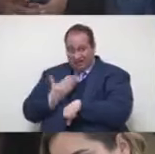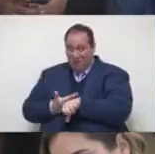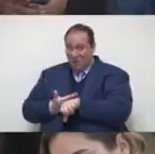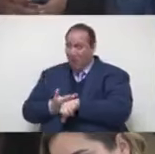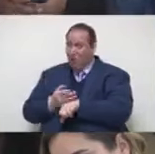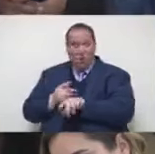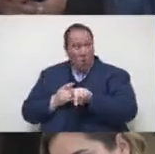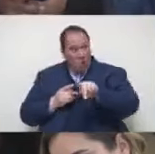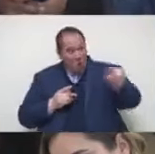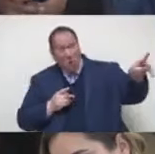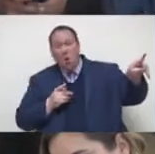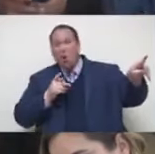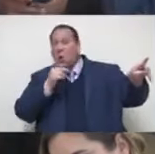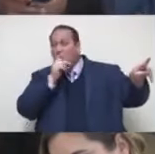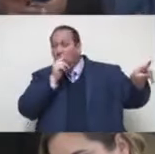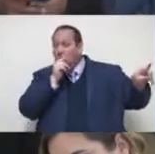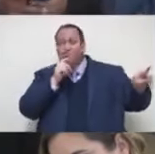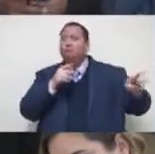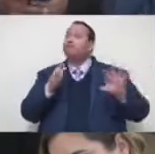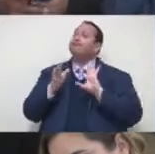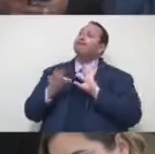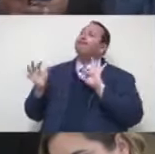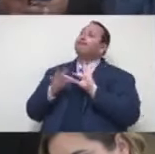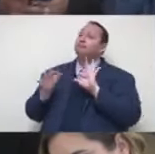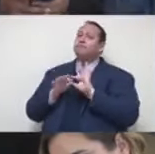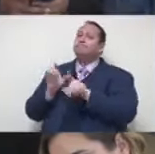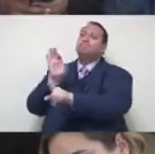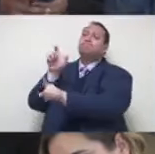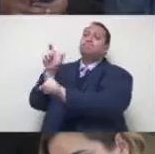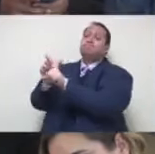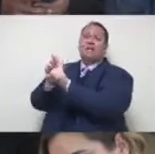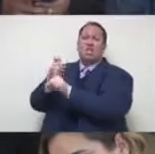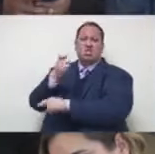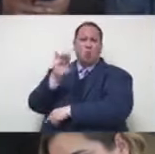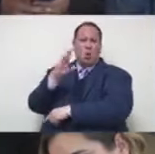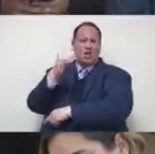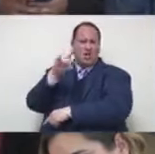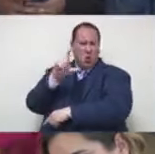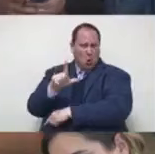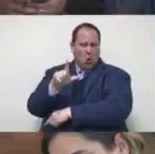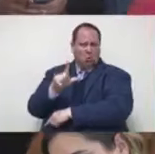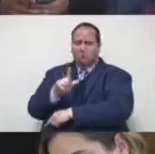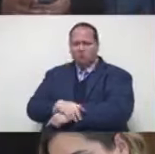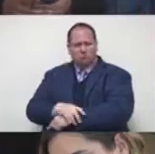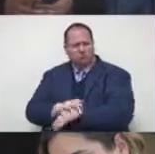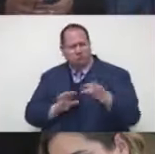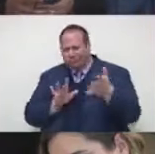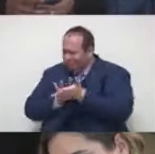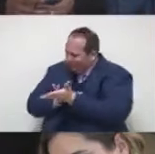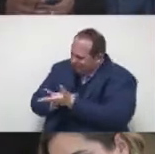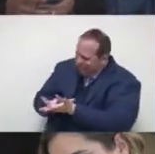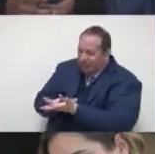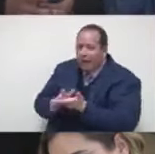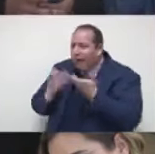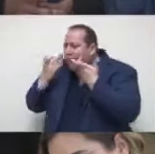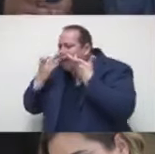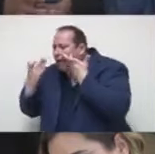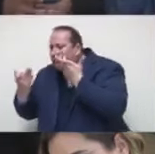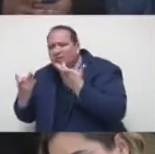los policías municipales que declararon ese día en favor de Xochitl, cuando solamente se trataba de un